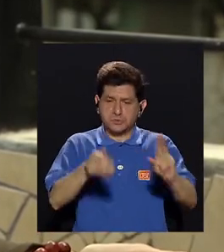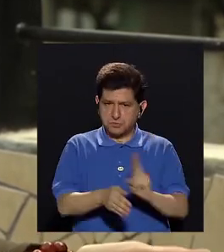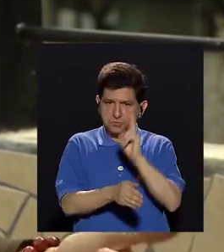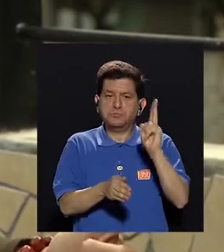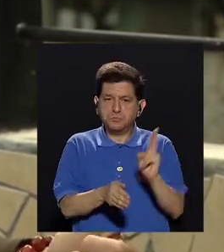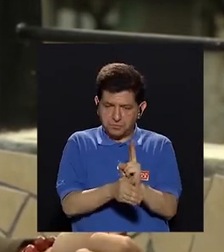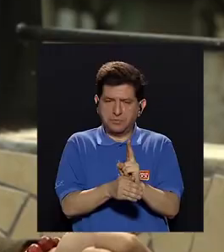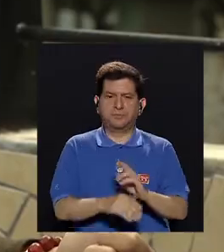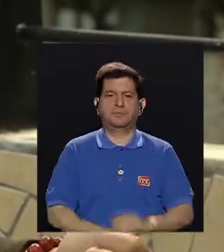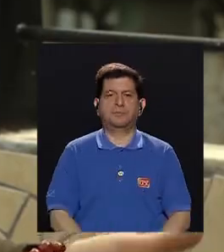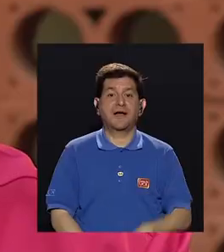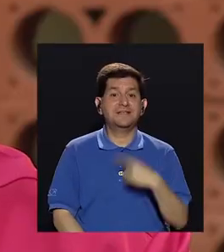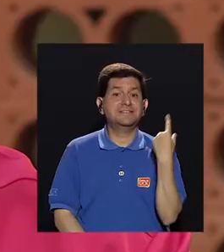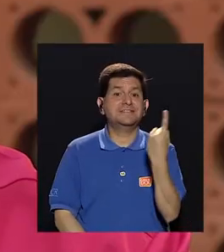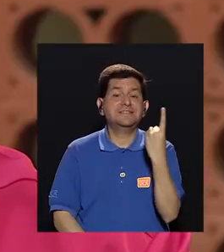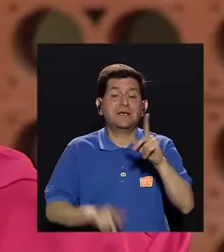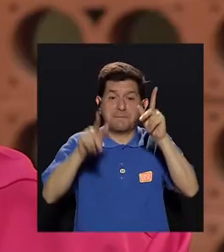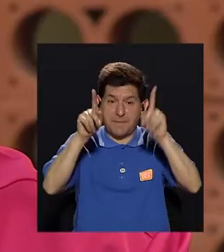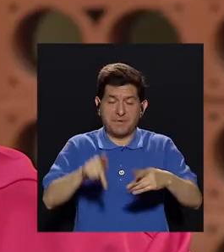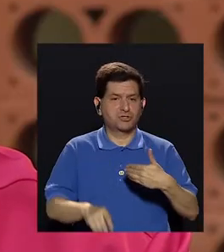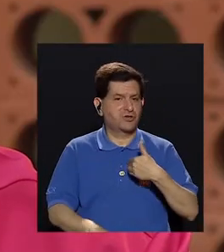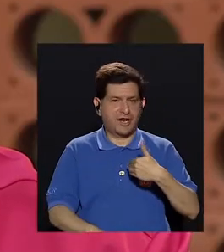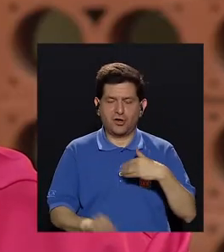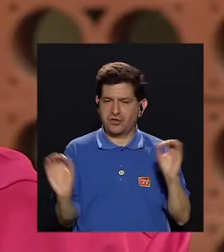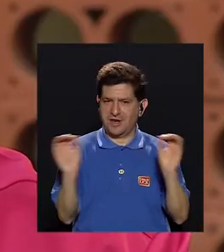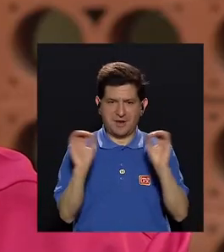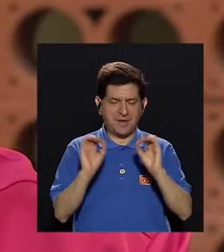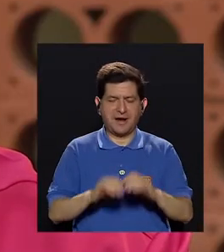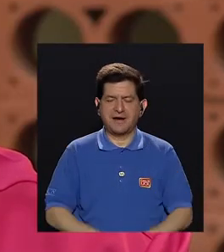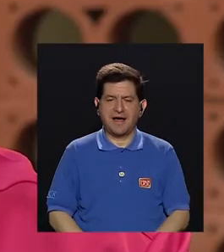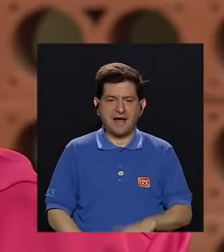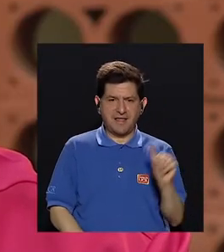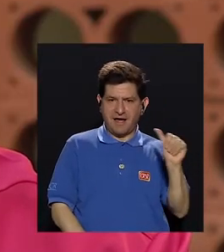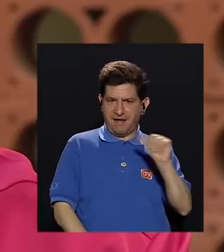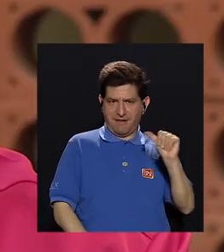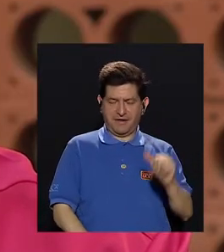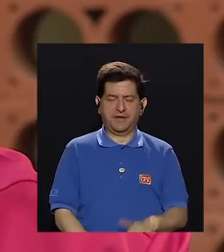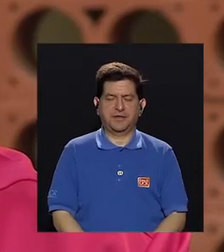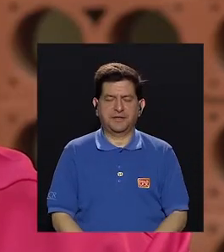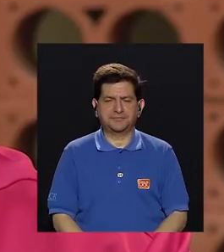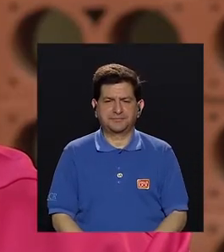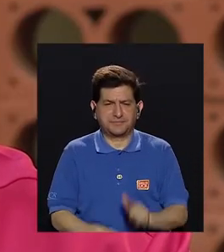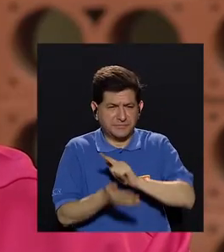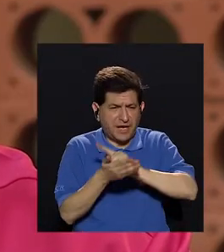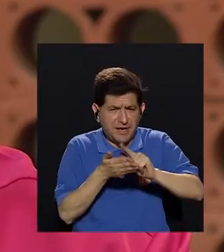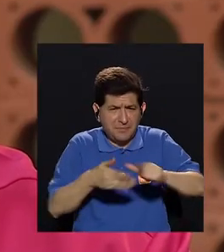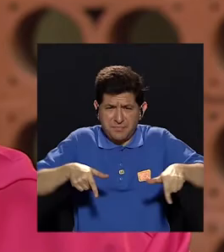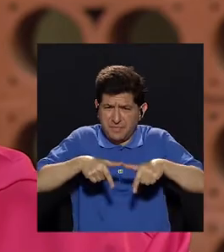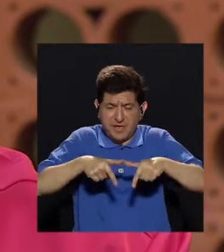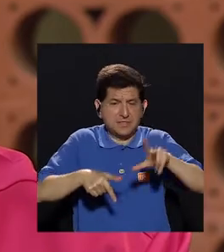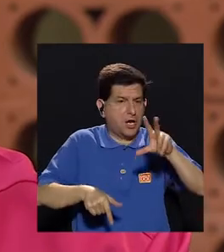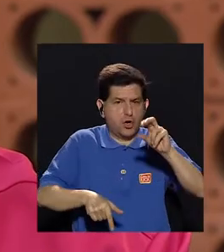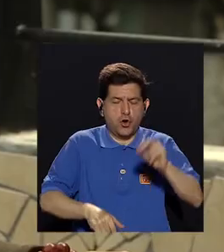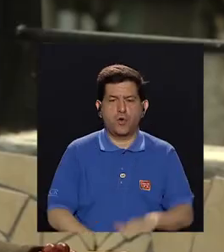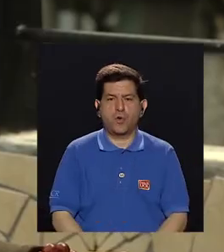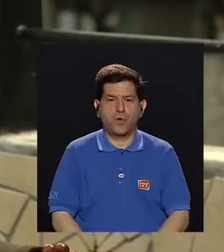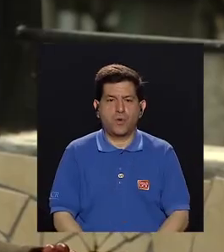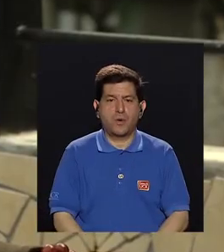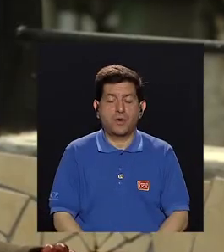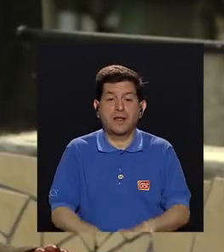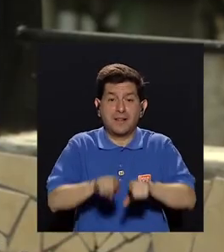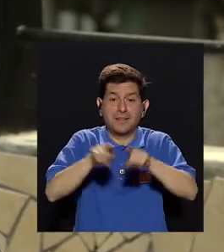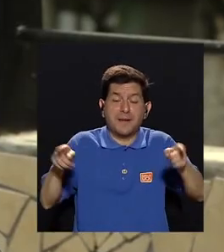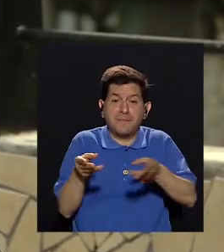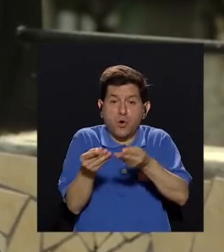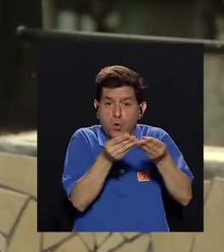alérgica. Duchas vaginales no, ni tampoco ningún producto que no haya sido indicado por un médico dentro de la vagina.